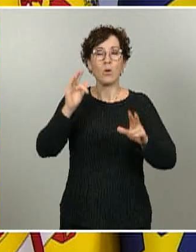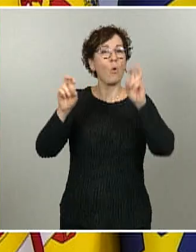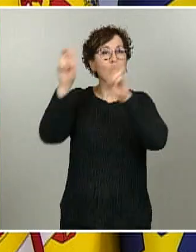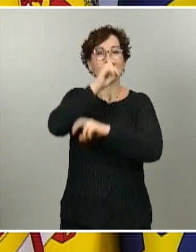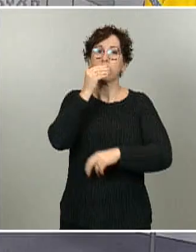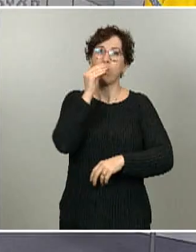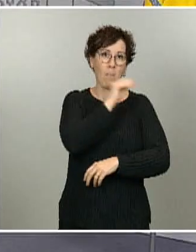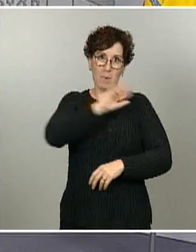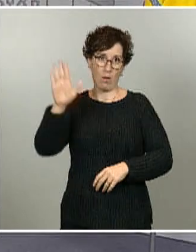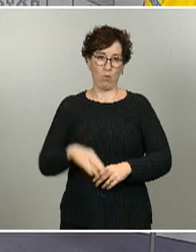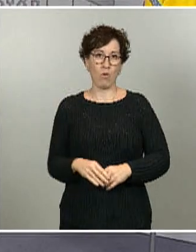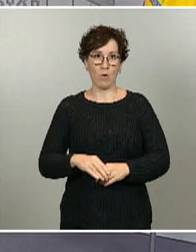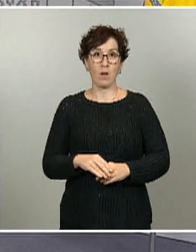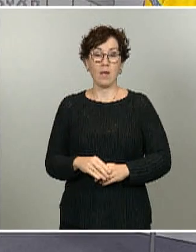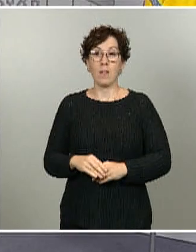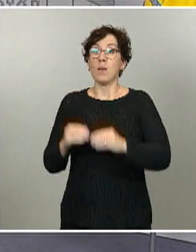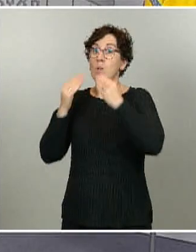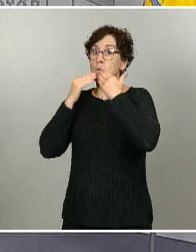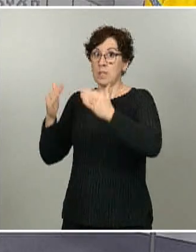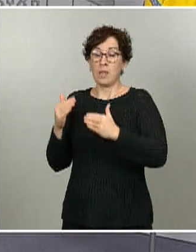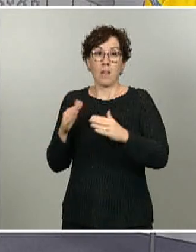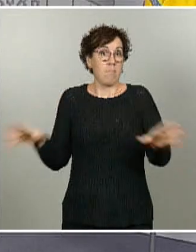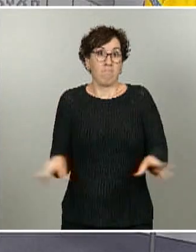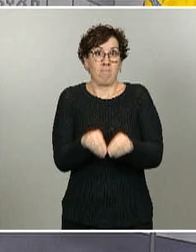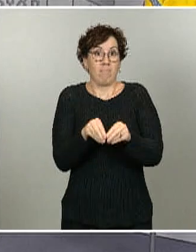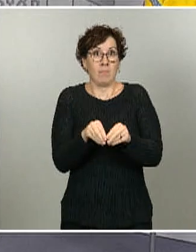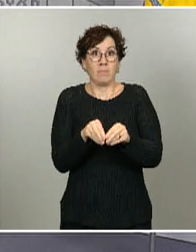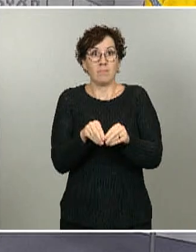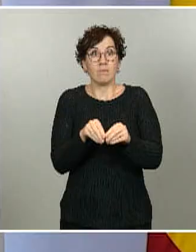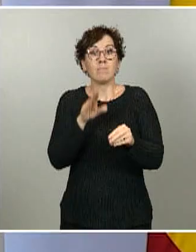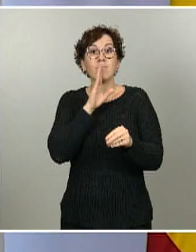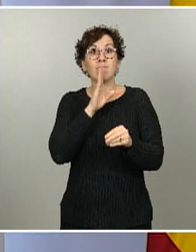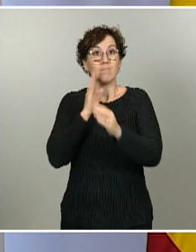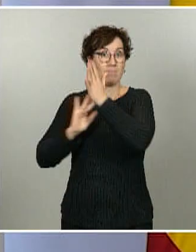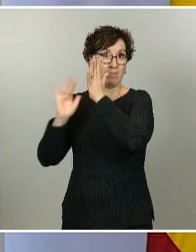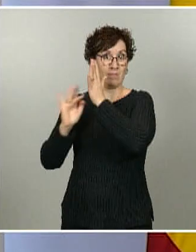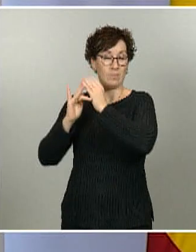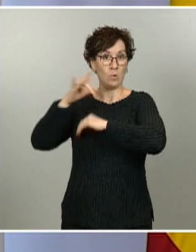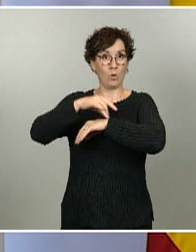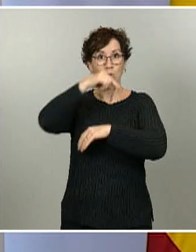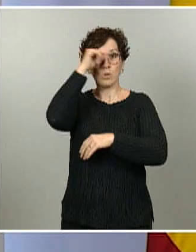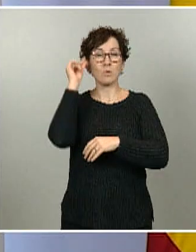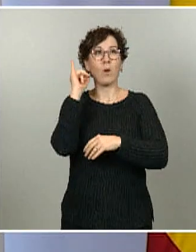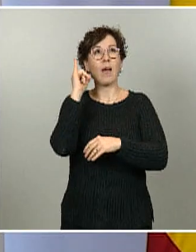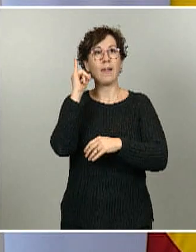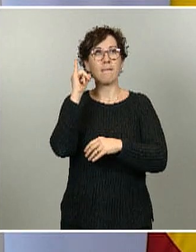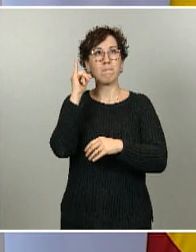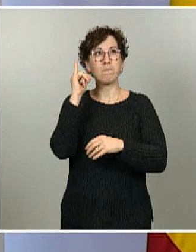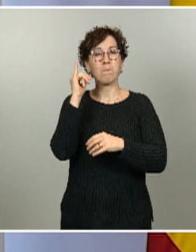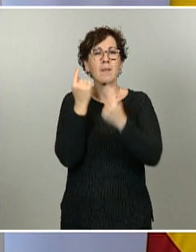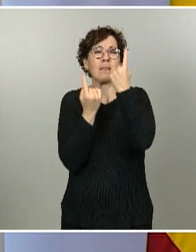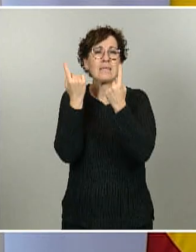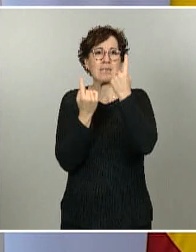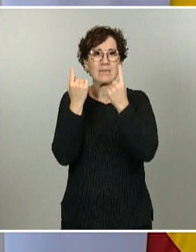más. Muchas gracias, doctor Simón. Simplemente, como les comentaba también el doctor Simón, hay algunos cambios en algunas de las